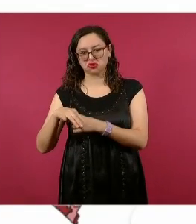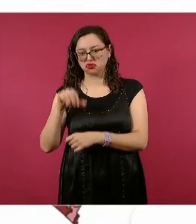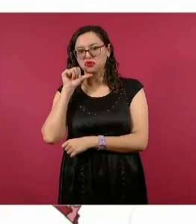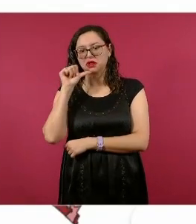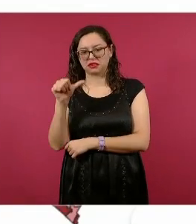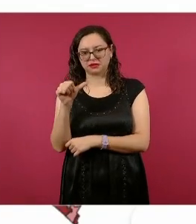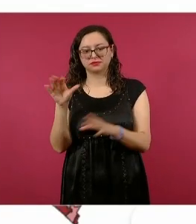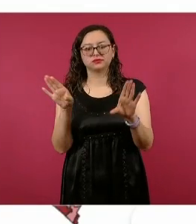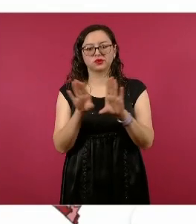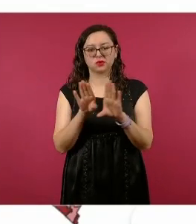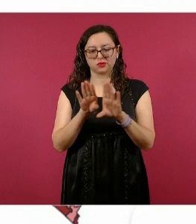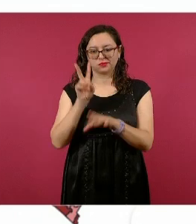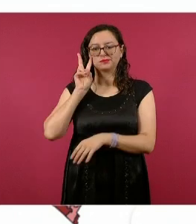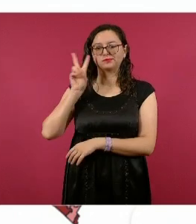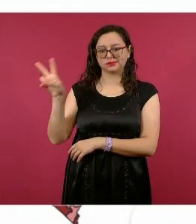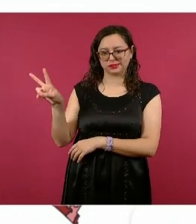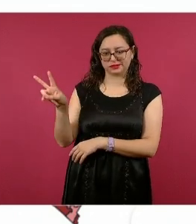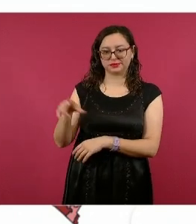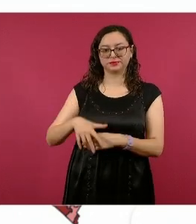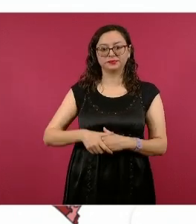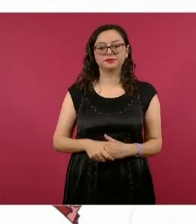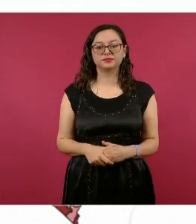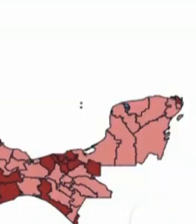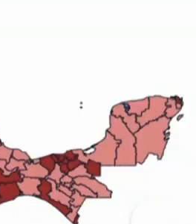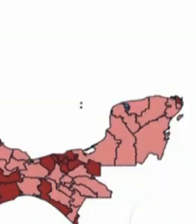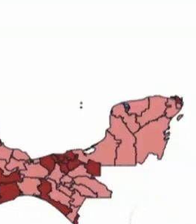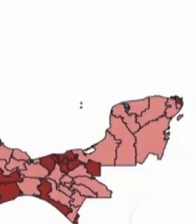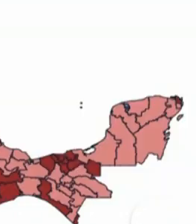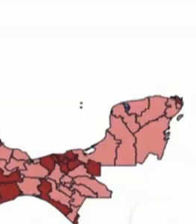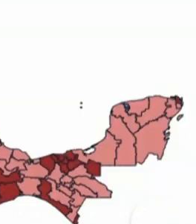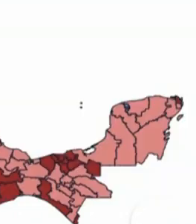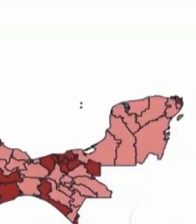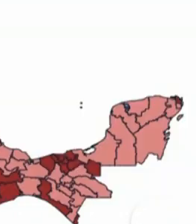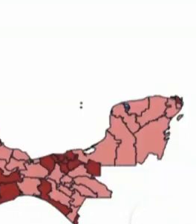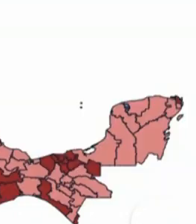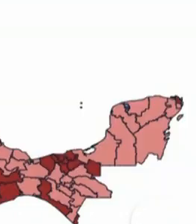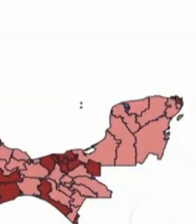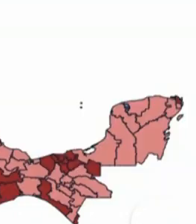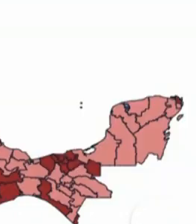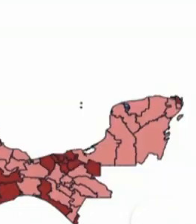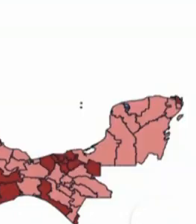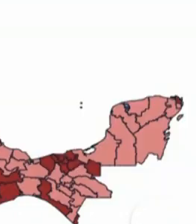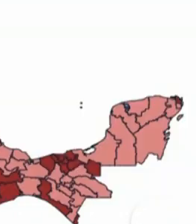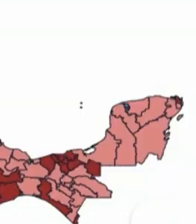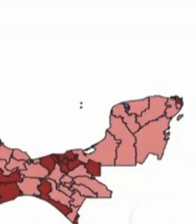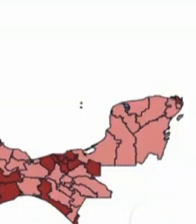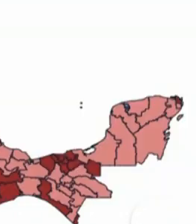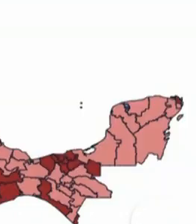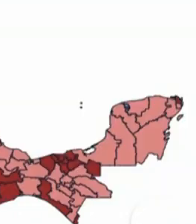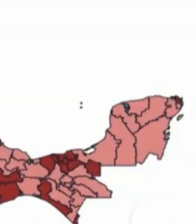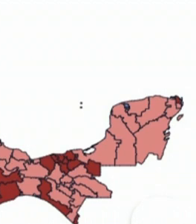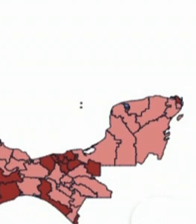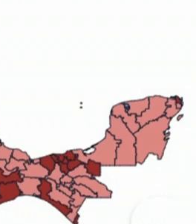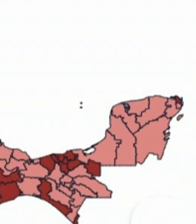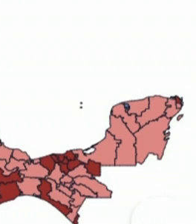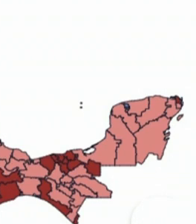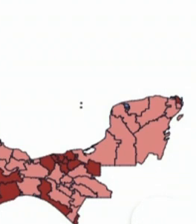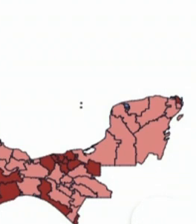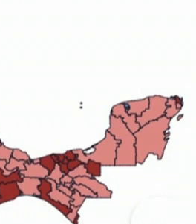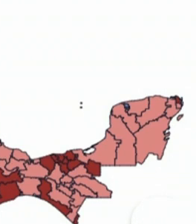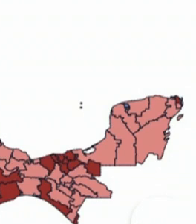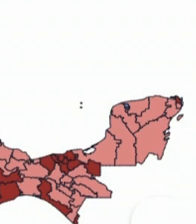nacional se divide en 300 distritos y los ciudadanos van y votan por